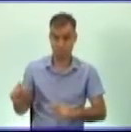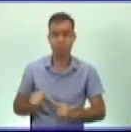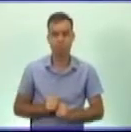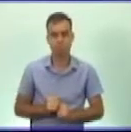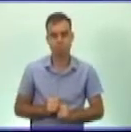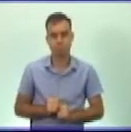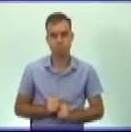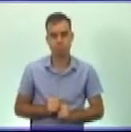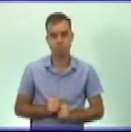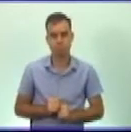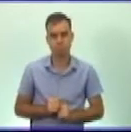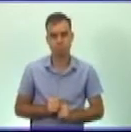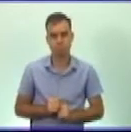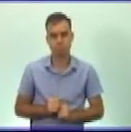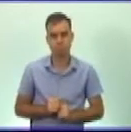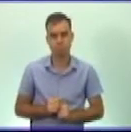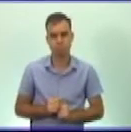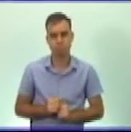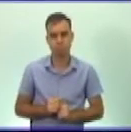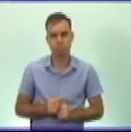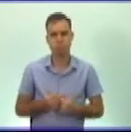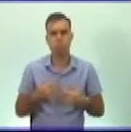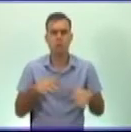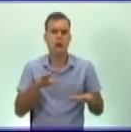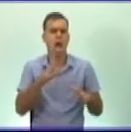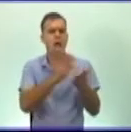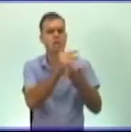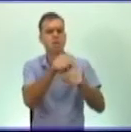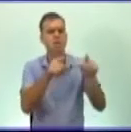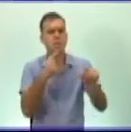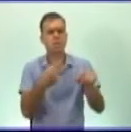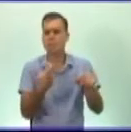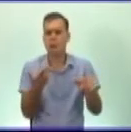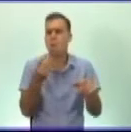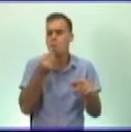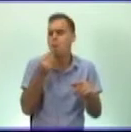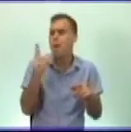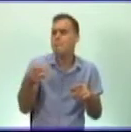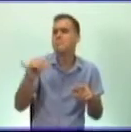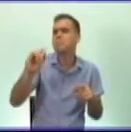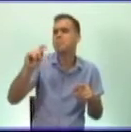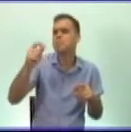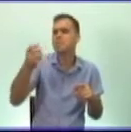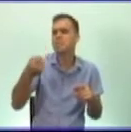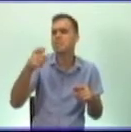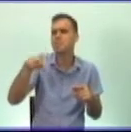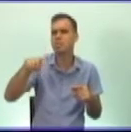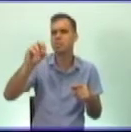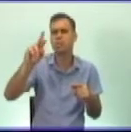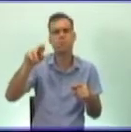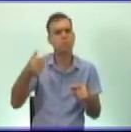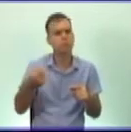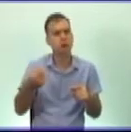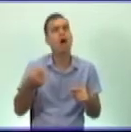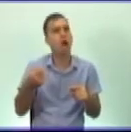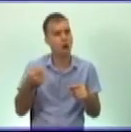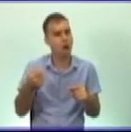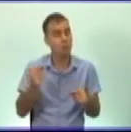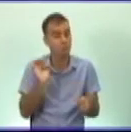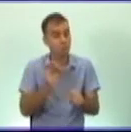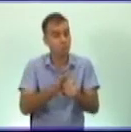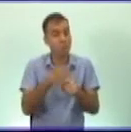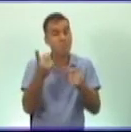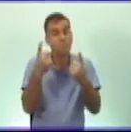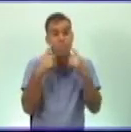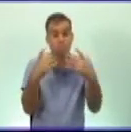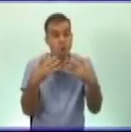que hayan estudiantes que hayan dicho, bueno, se podía hallar Pitágoras, y es verdad. Lo que generalmente siempre que tenga el dato inicial es bueno trabajar con el dato,